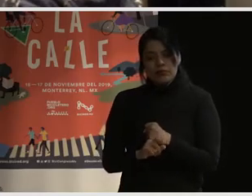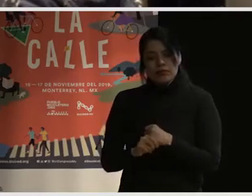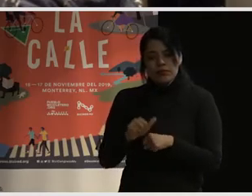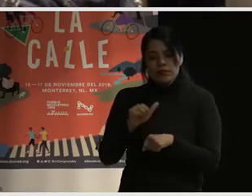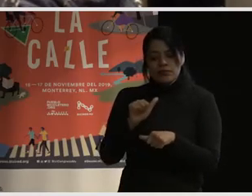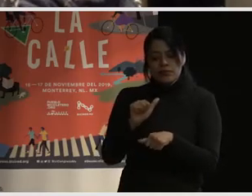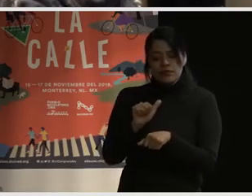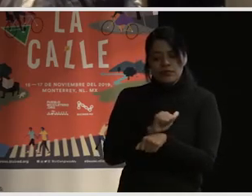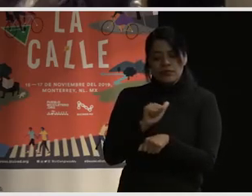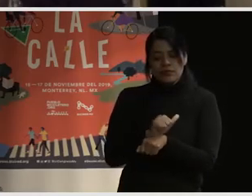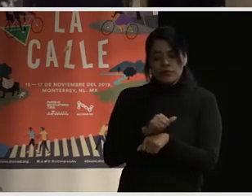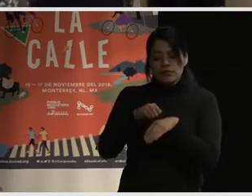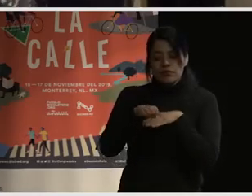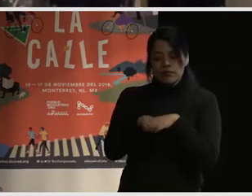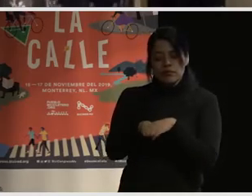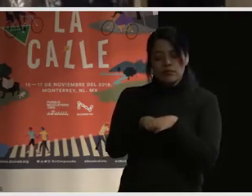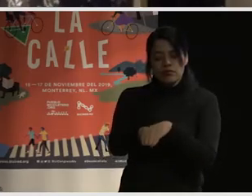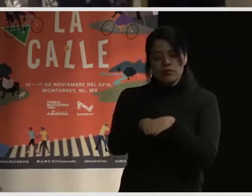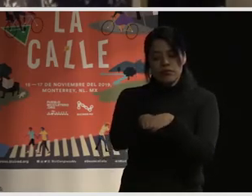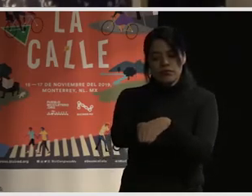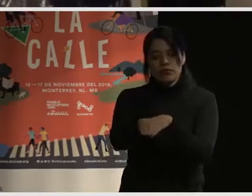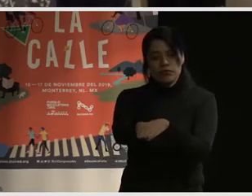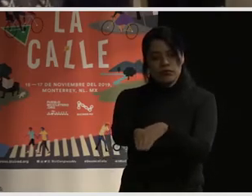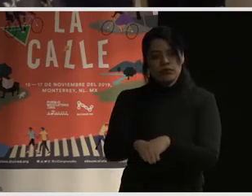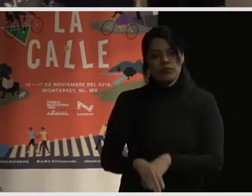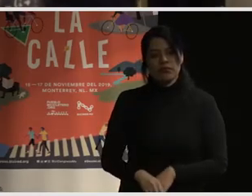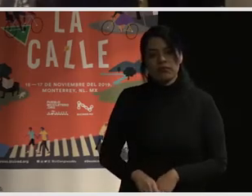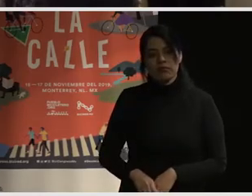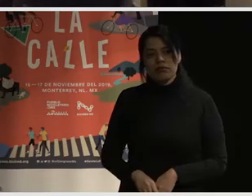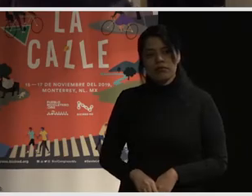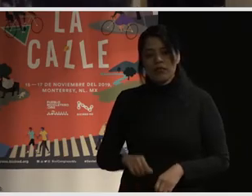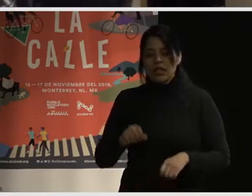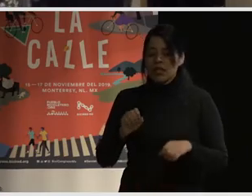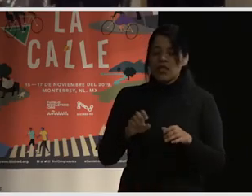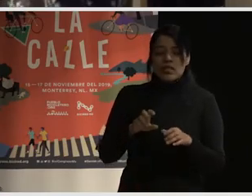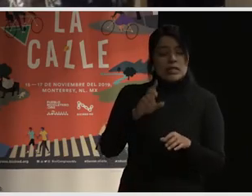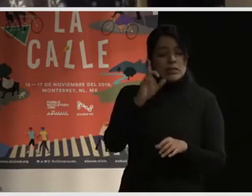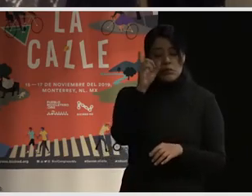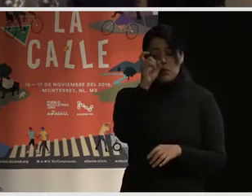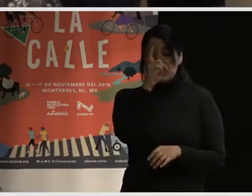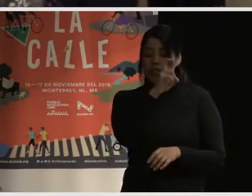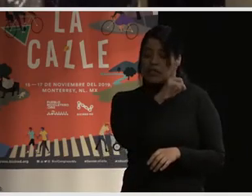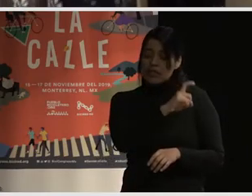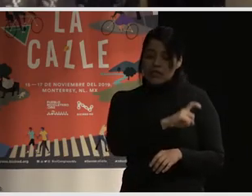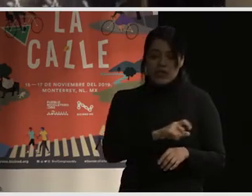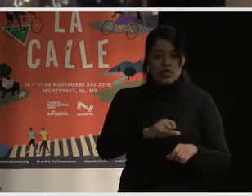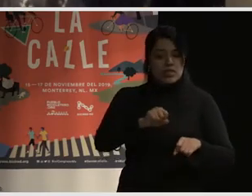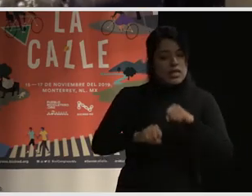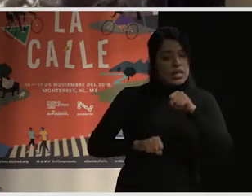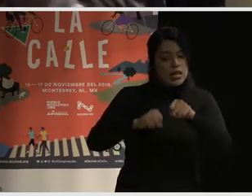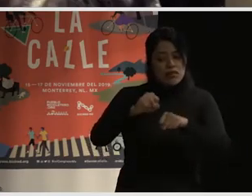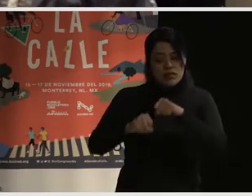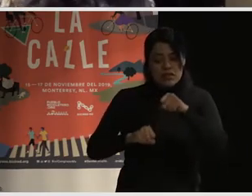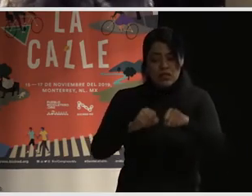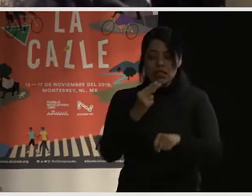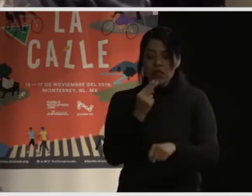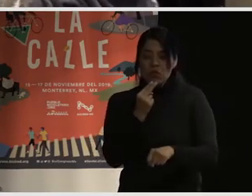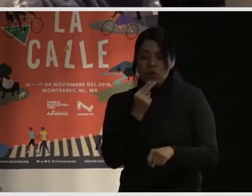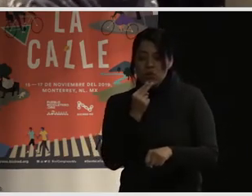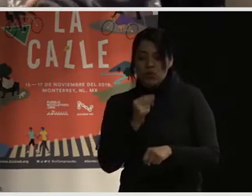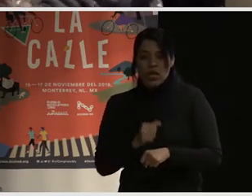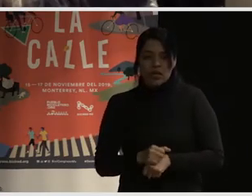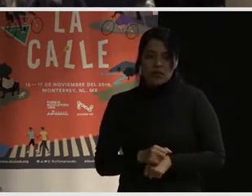trasladarse en otros tipos de dispositivos como es la bicicleta y los peligros que vienen